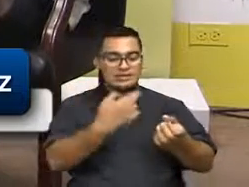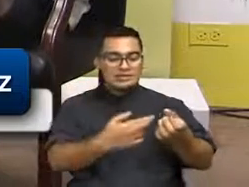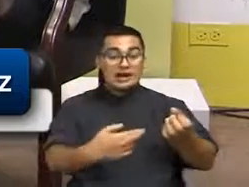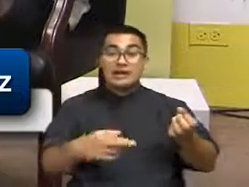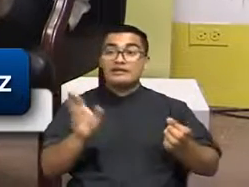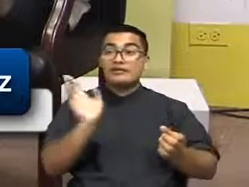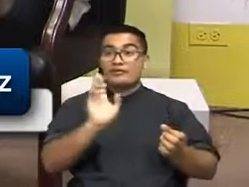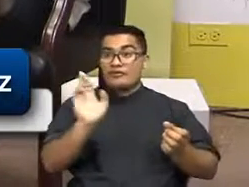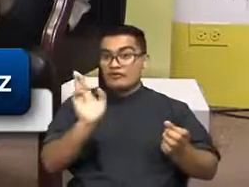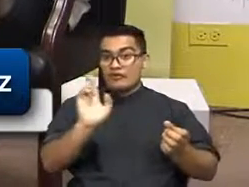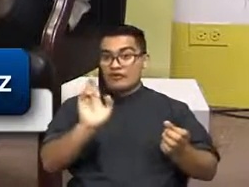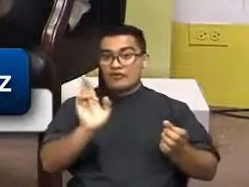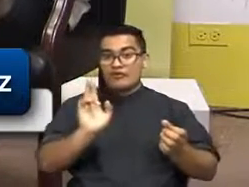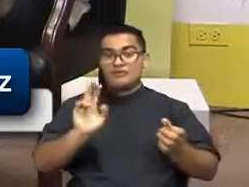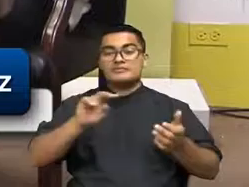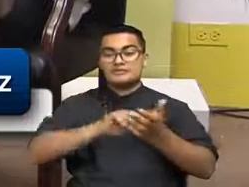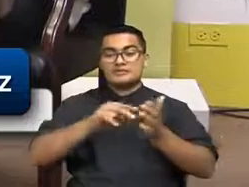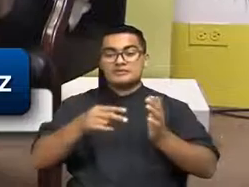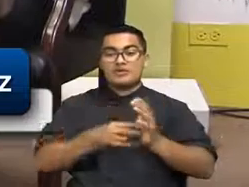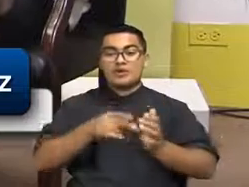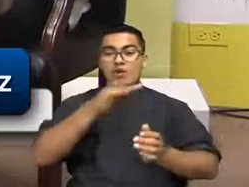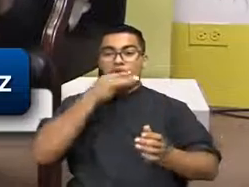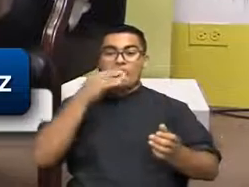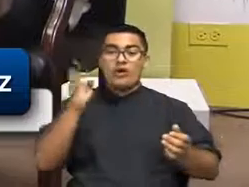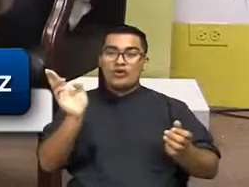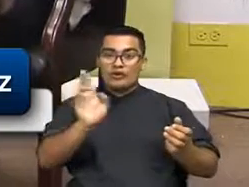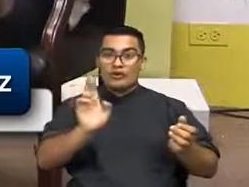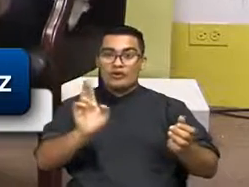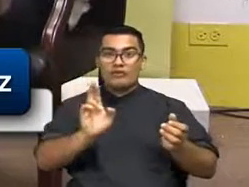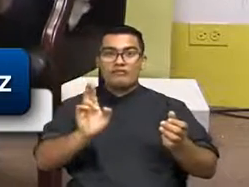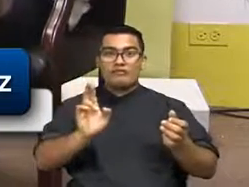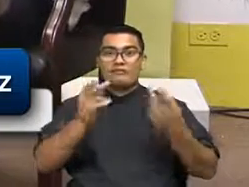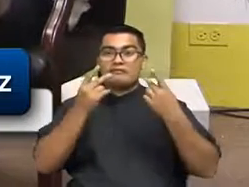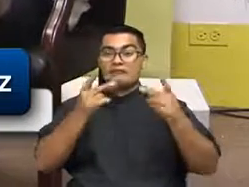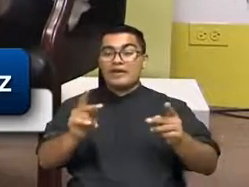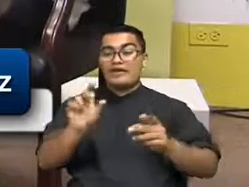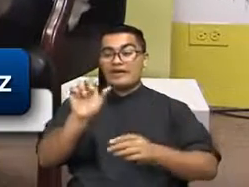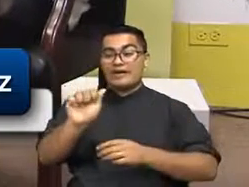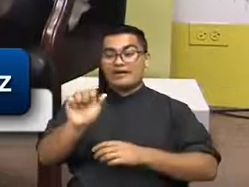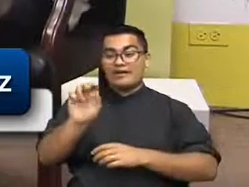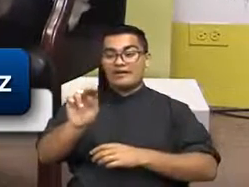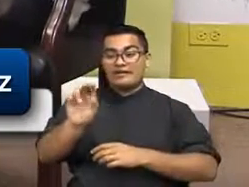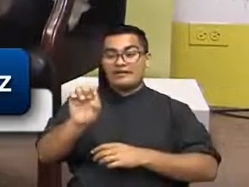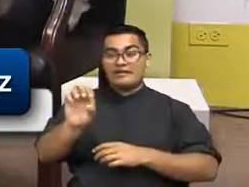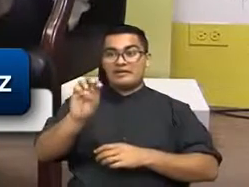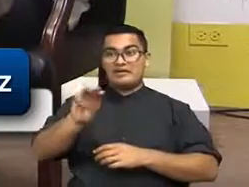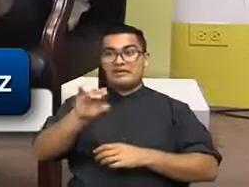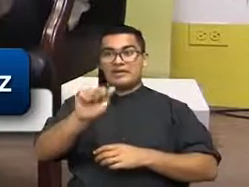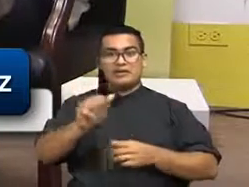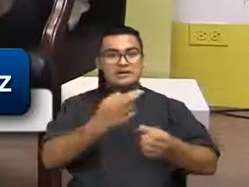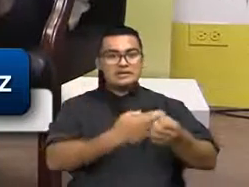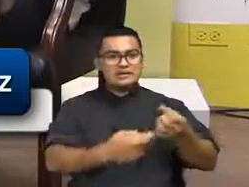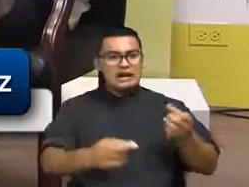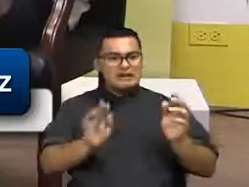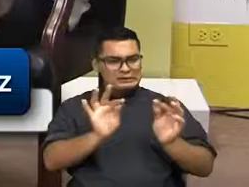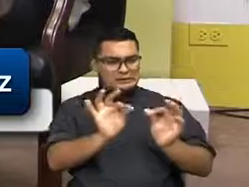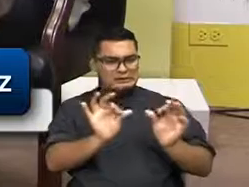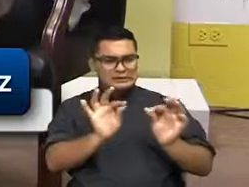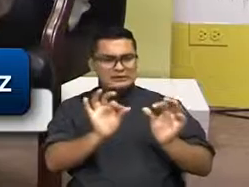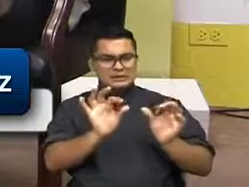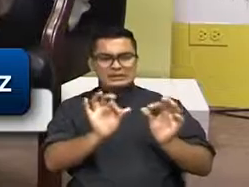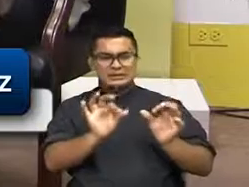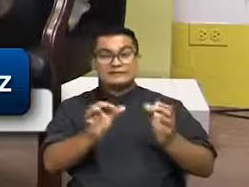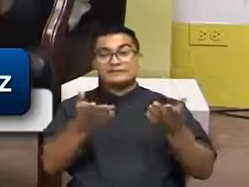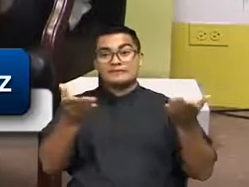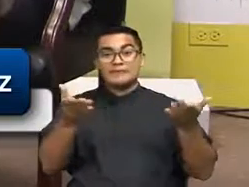Exactamente. Define el color, pues. Ahí es donde nosotros tenemos básicamente una de las principales manifestaciones de lo que son